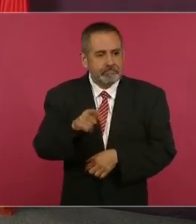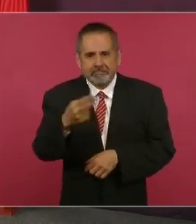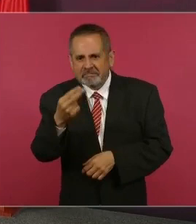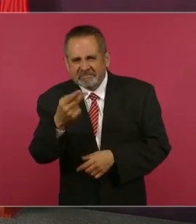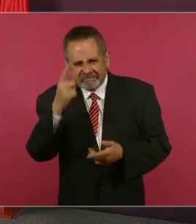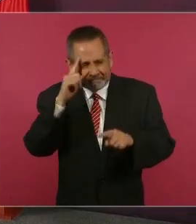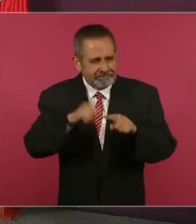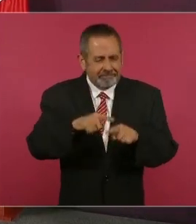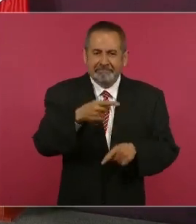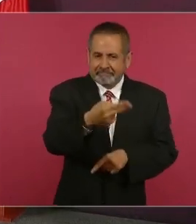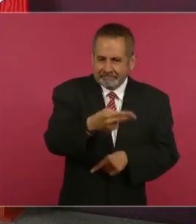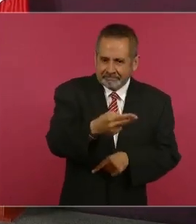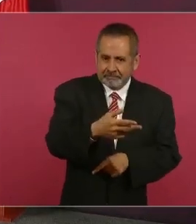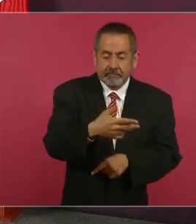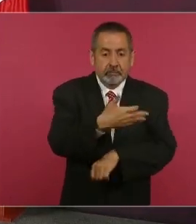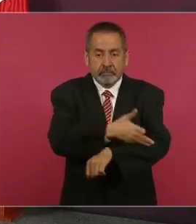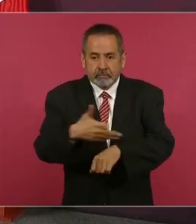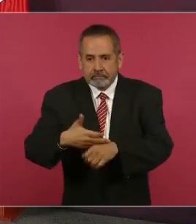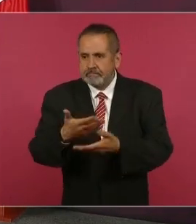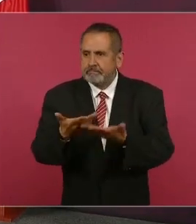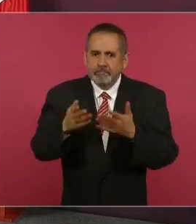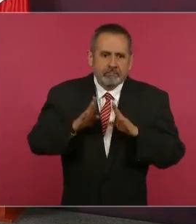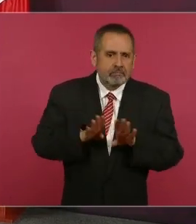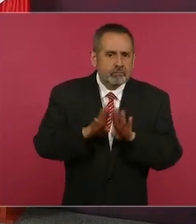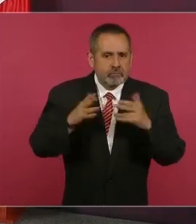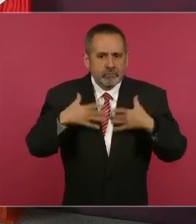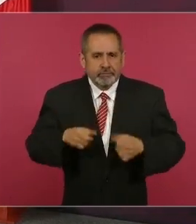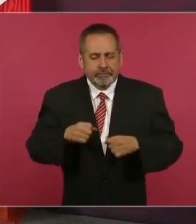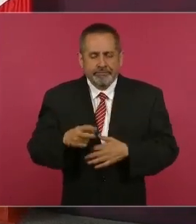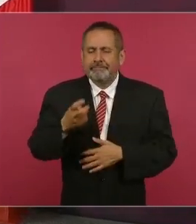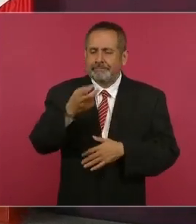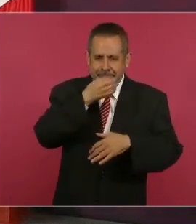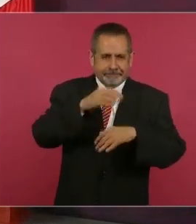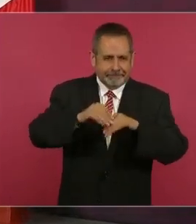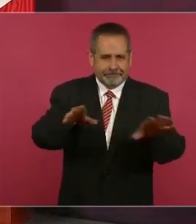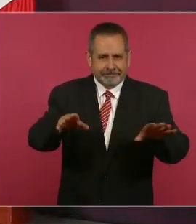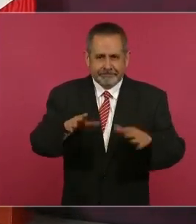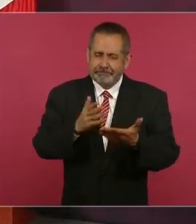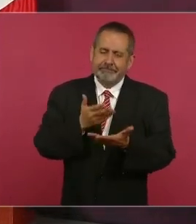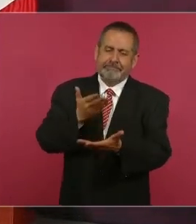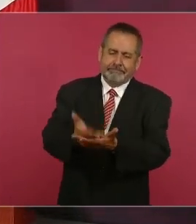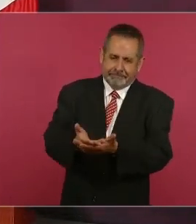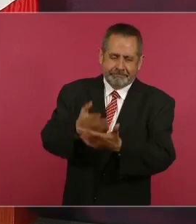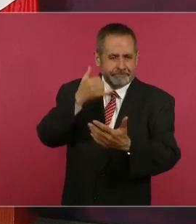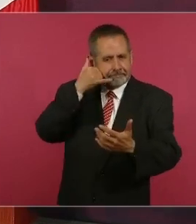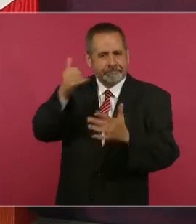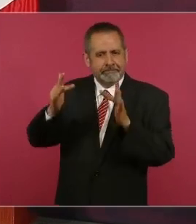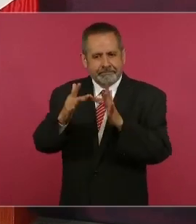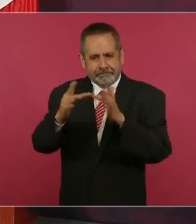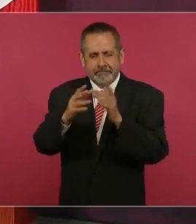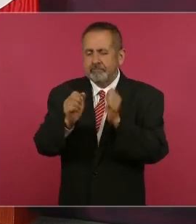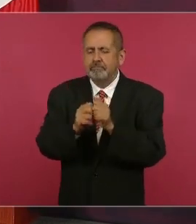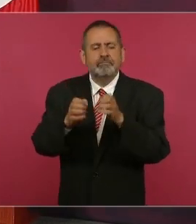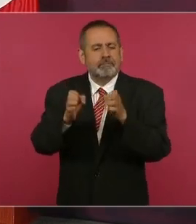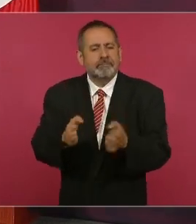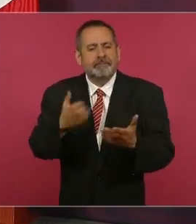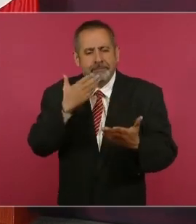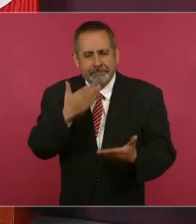él sus familiares, y ya anoche llegó, logró hablar de que estaba